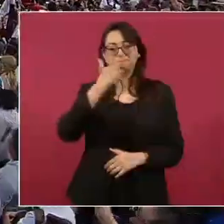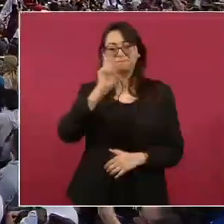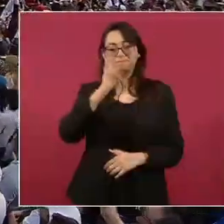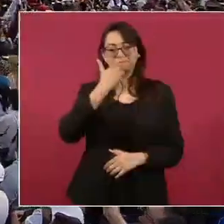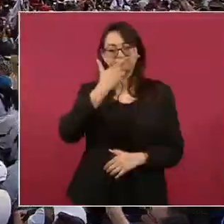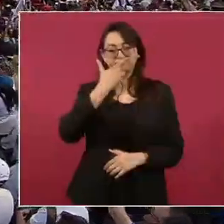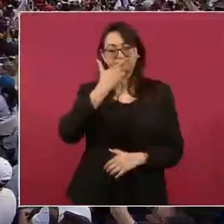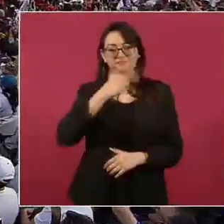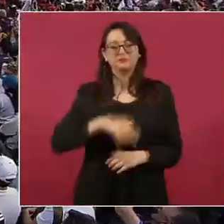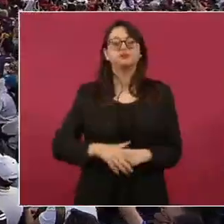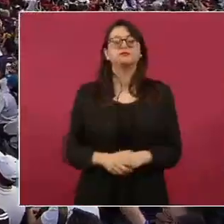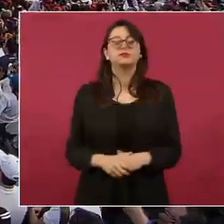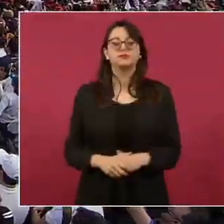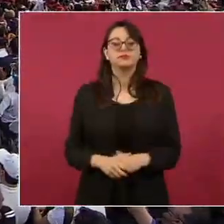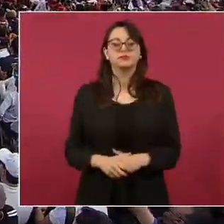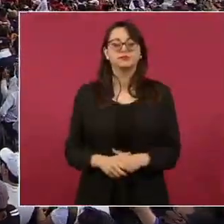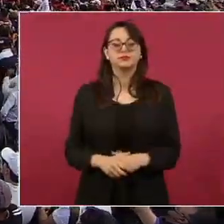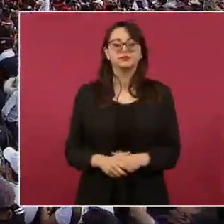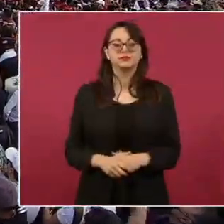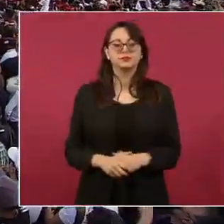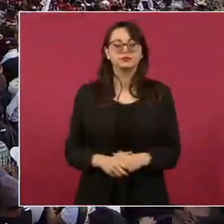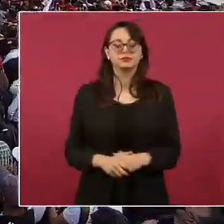Chihuahua,